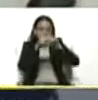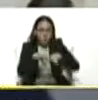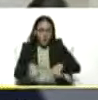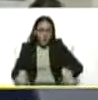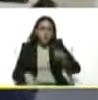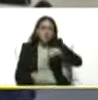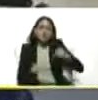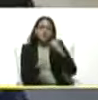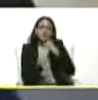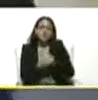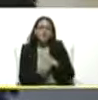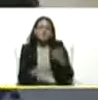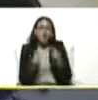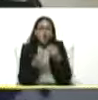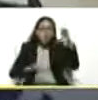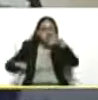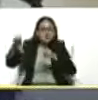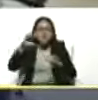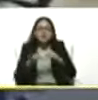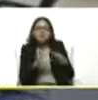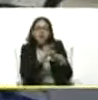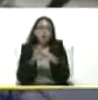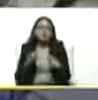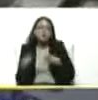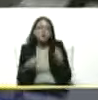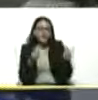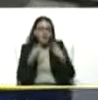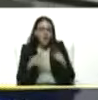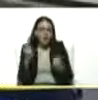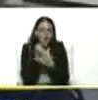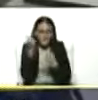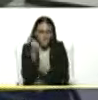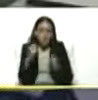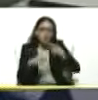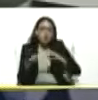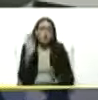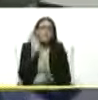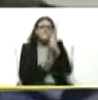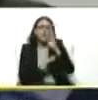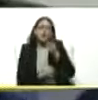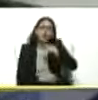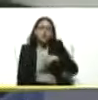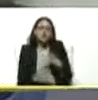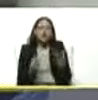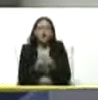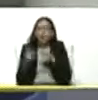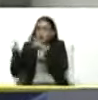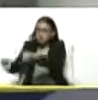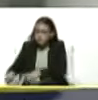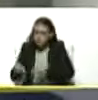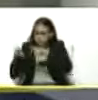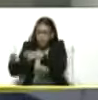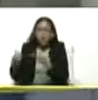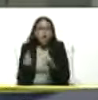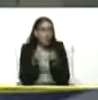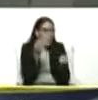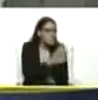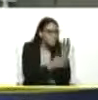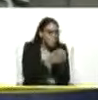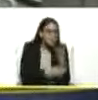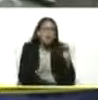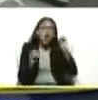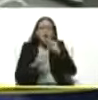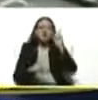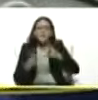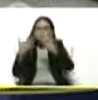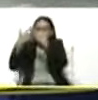convierta en una acción transversal que potencie regionalmente la capacidad agrícola, la capacidad productiva, la agroindustria y, por supuesto,